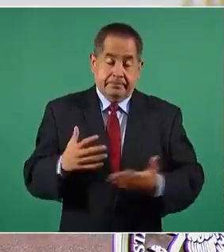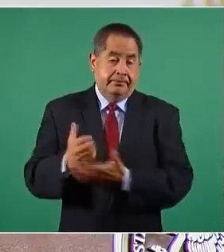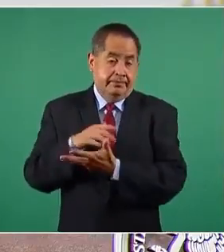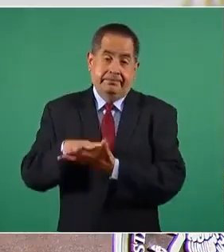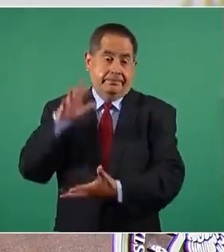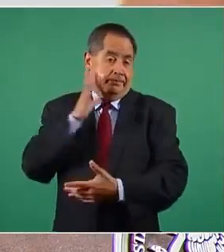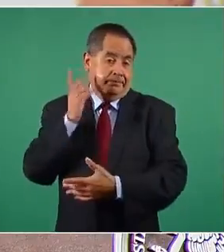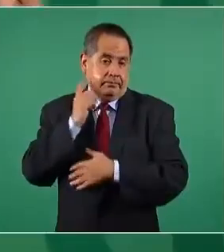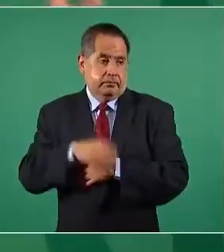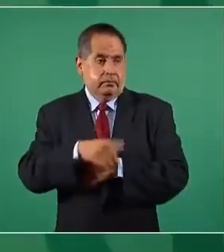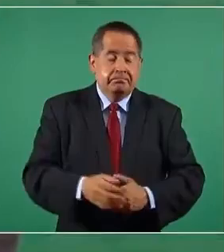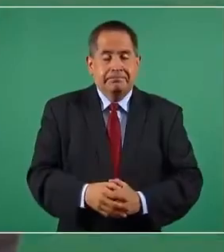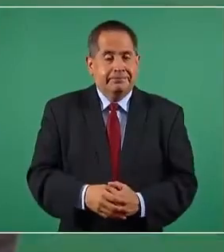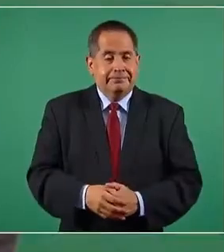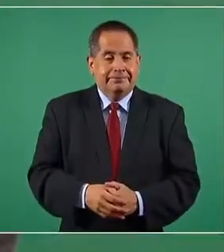Y se unieron todos,